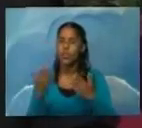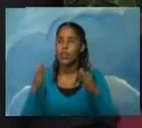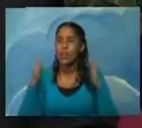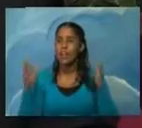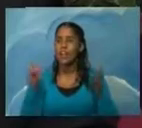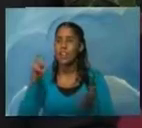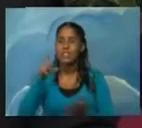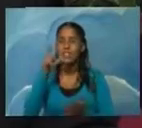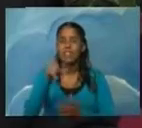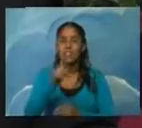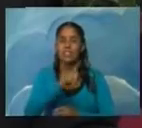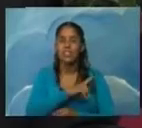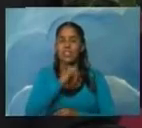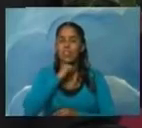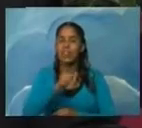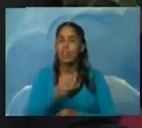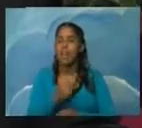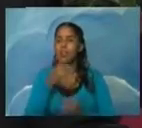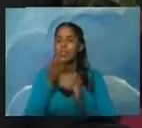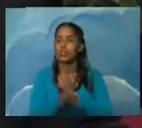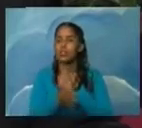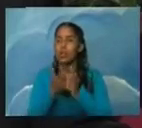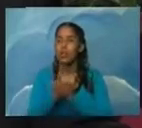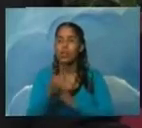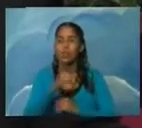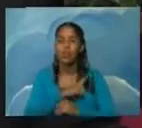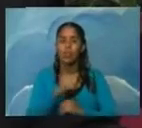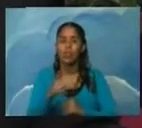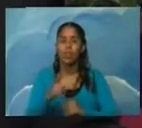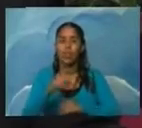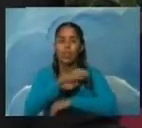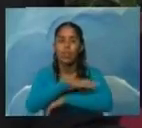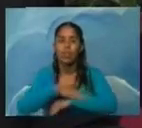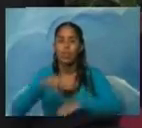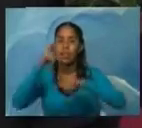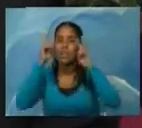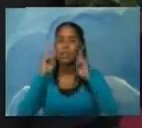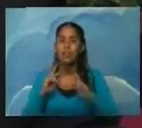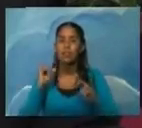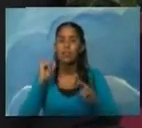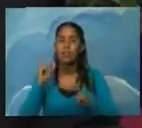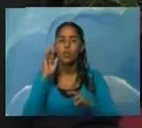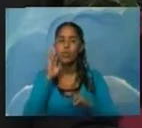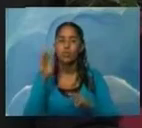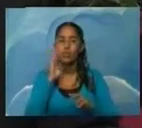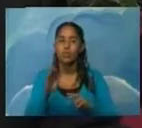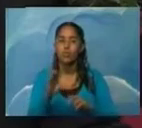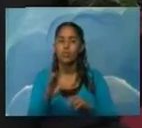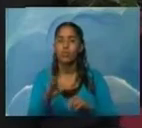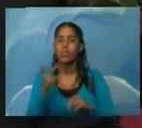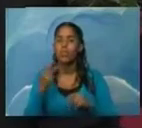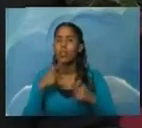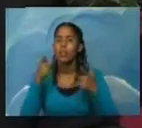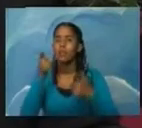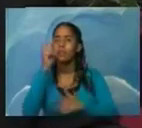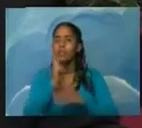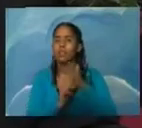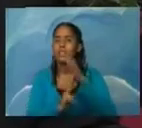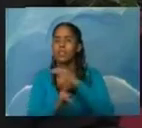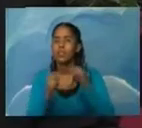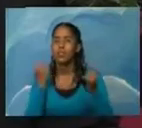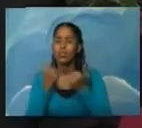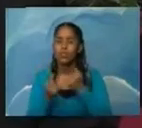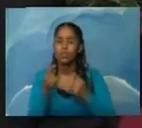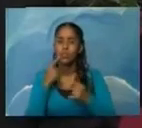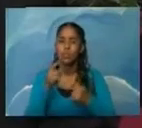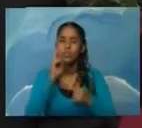enseñanza. La enseñanza es acerca de los animales limpios e inmundos. Me corresponde el versículo, el último versículo